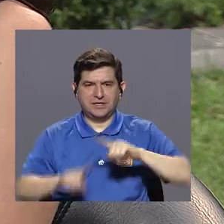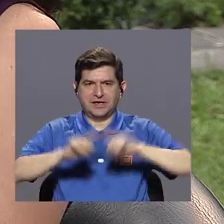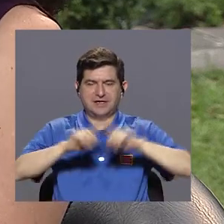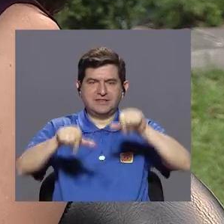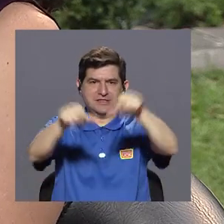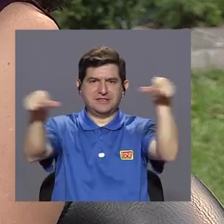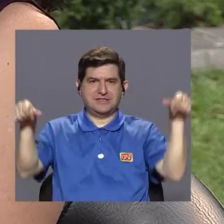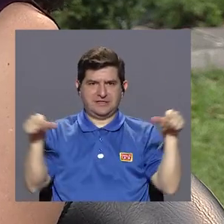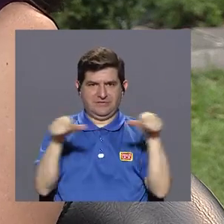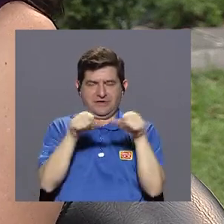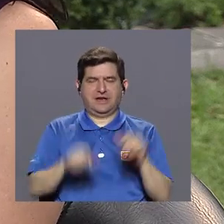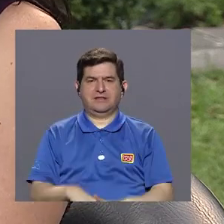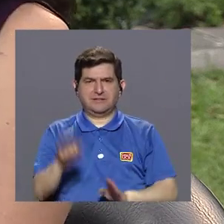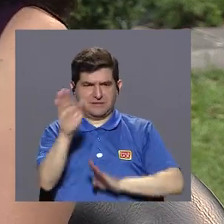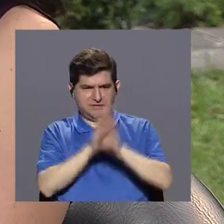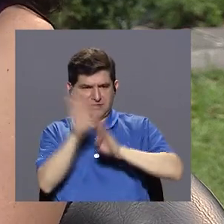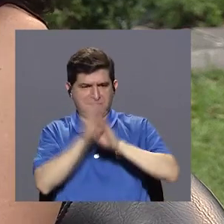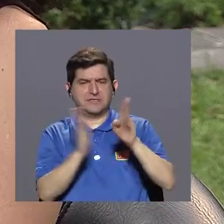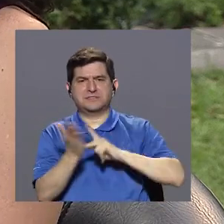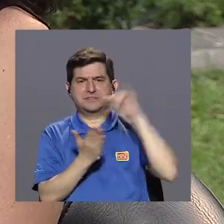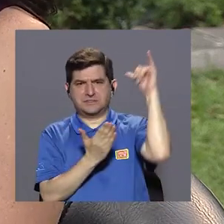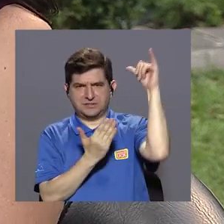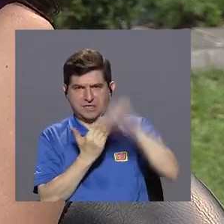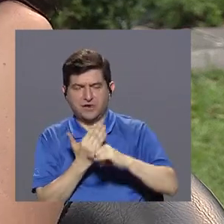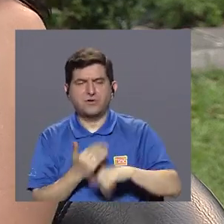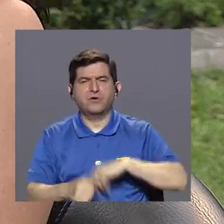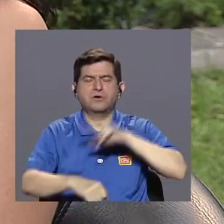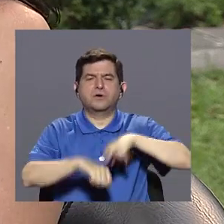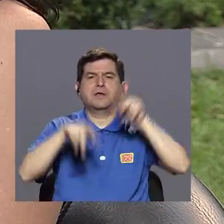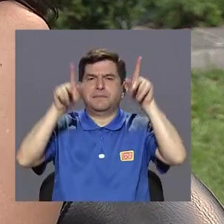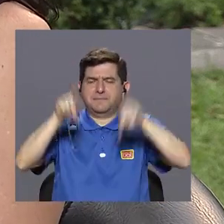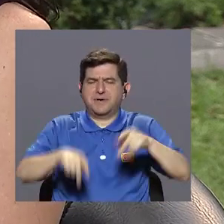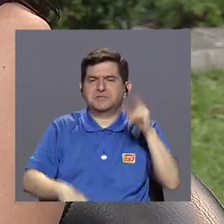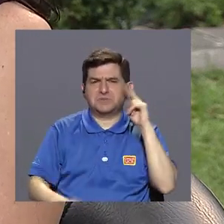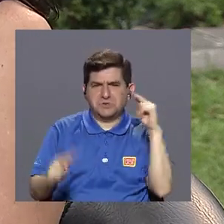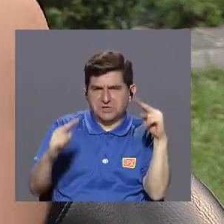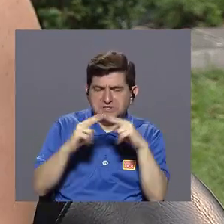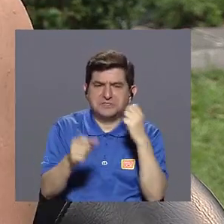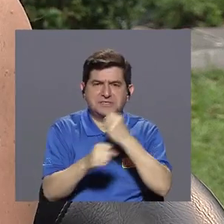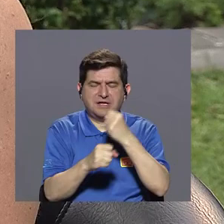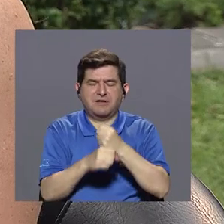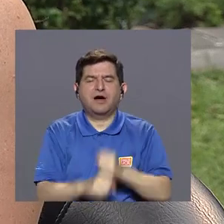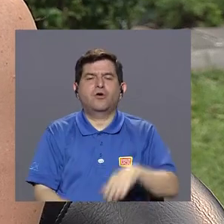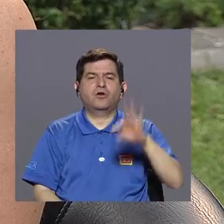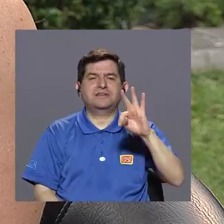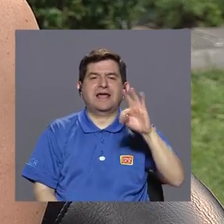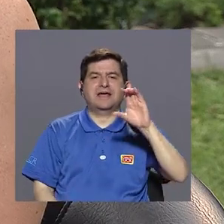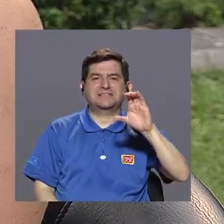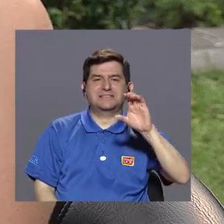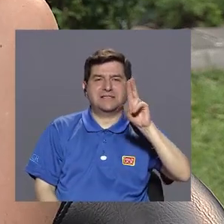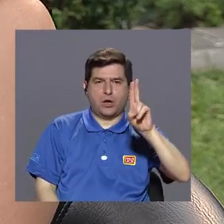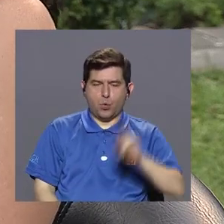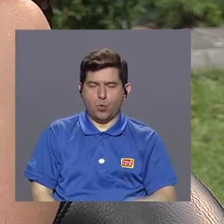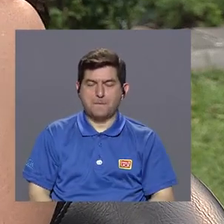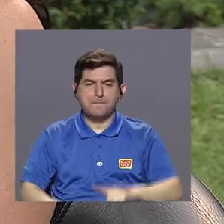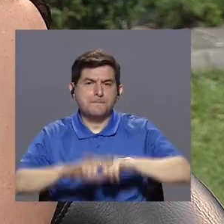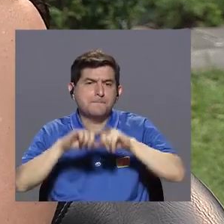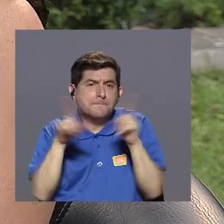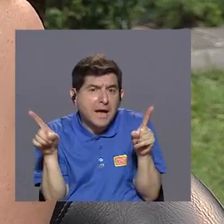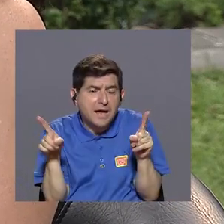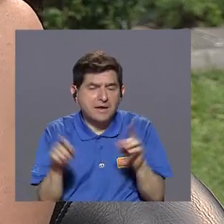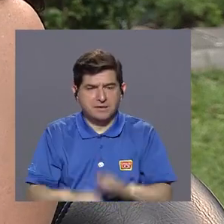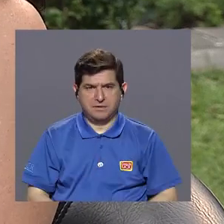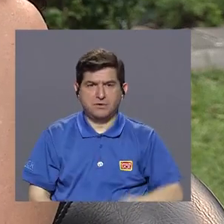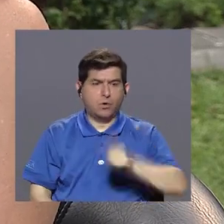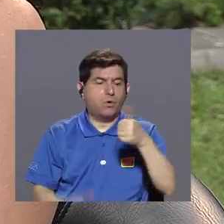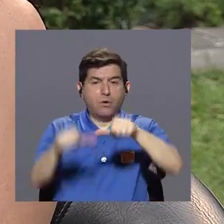varias áreas donde se desarrollan estos proyectos. Por lo general las personas conocen lo que es el trabajo comunal universitario, uh-huh. ¿verdad? Pero